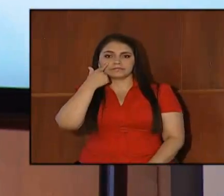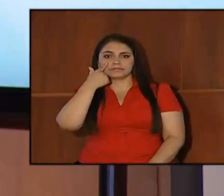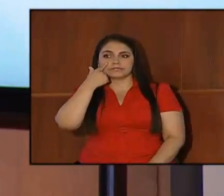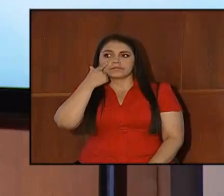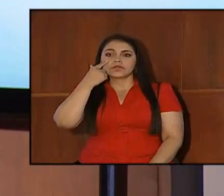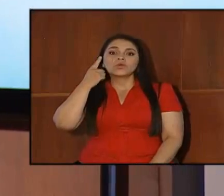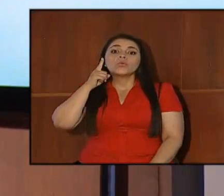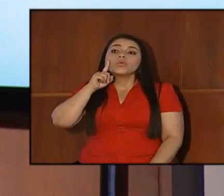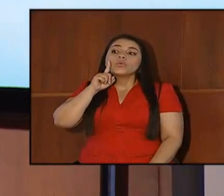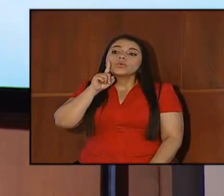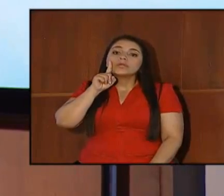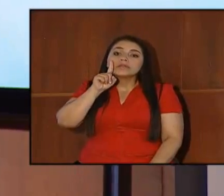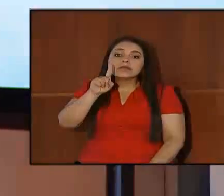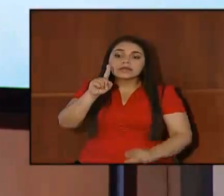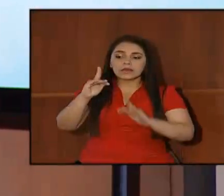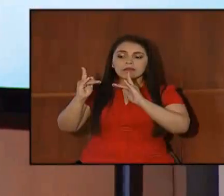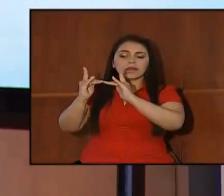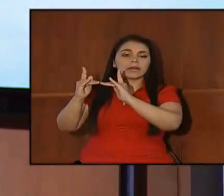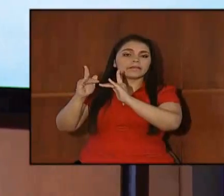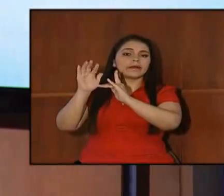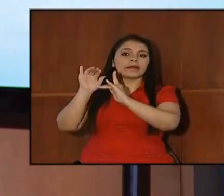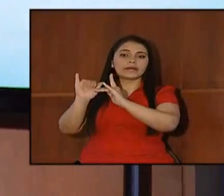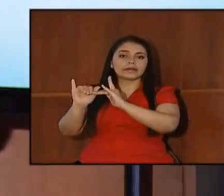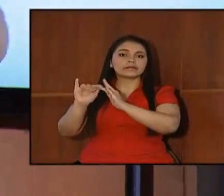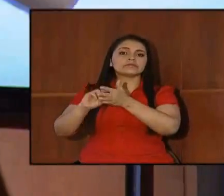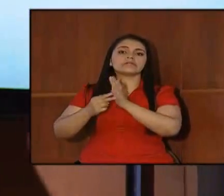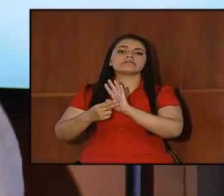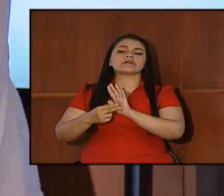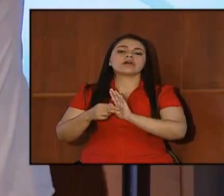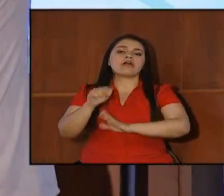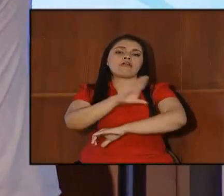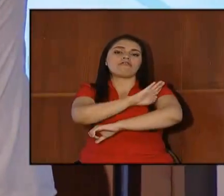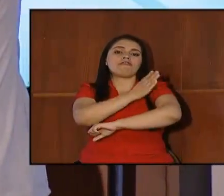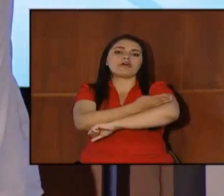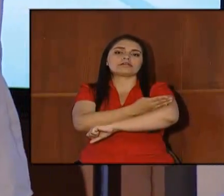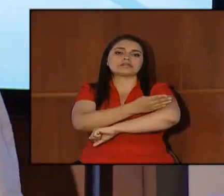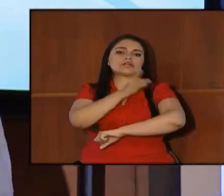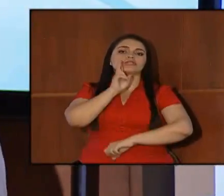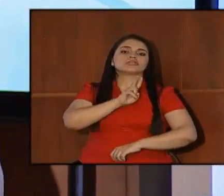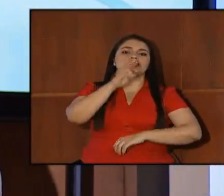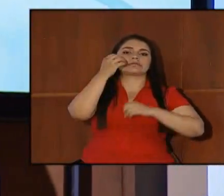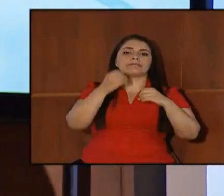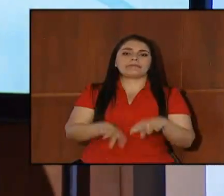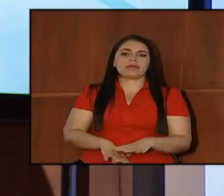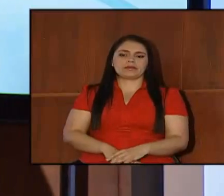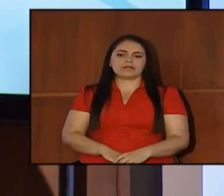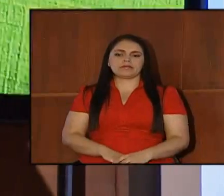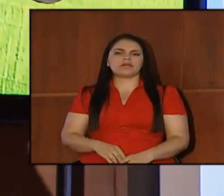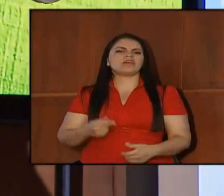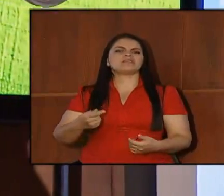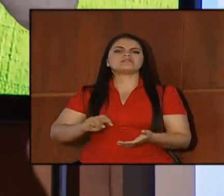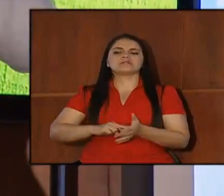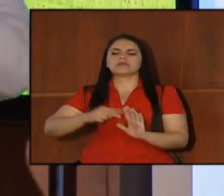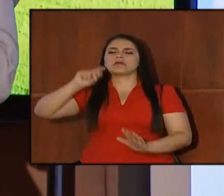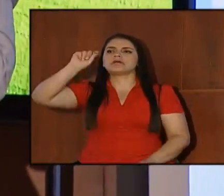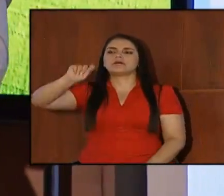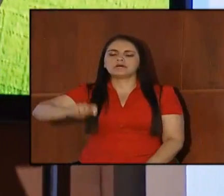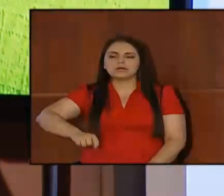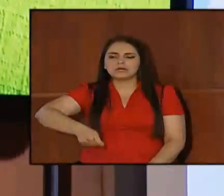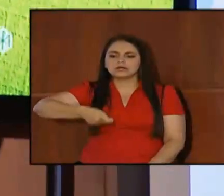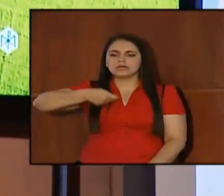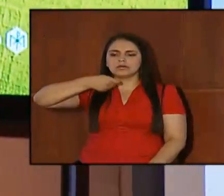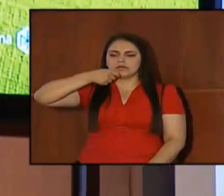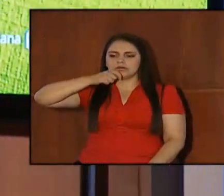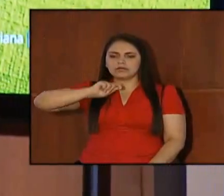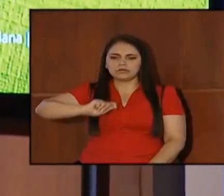pérdida de fuerza. ¿Qué tipo de fuerza? Levantar una mano, llevar la cuchara a la boca. Entonces